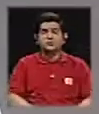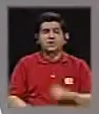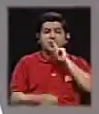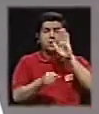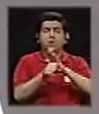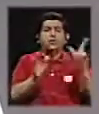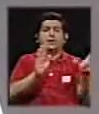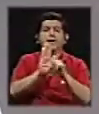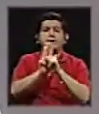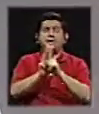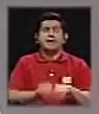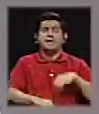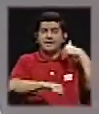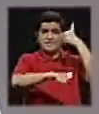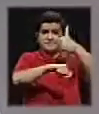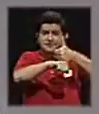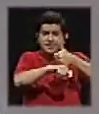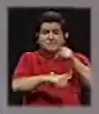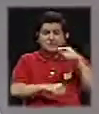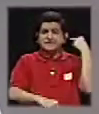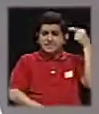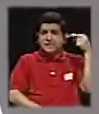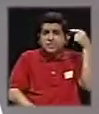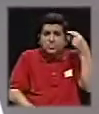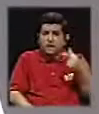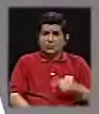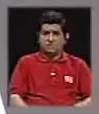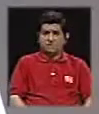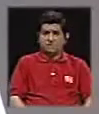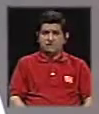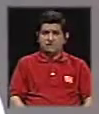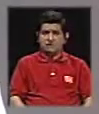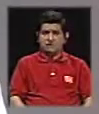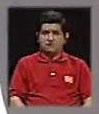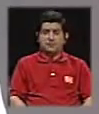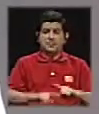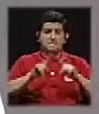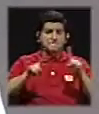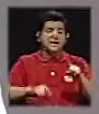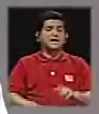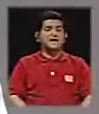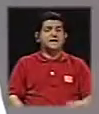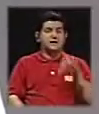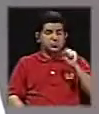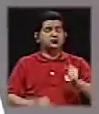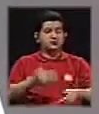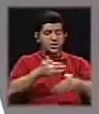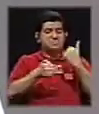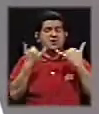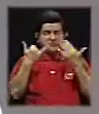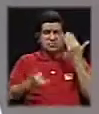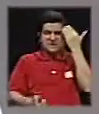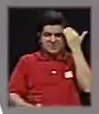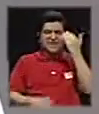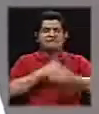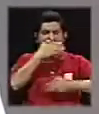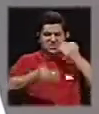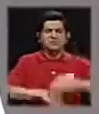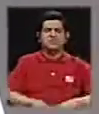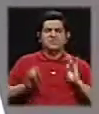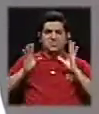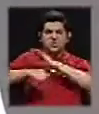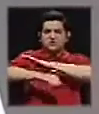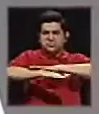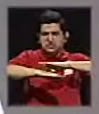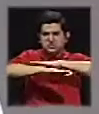ley, uh-huh, que fue promulgada por parte del Estado. Aunque sí, y de antemano exista un proceso racista